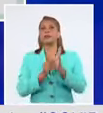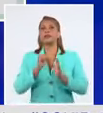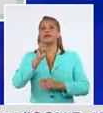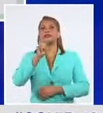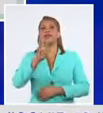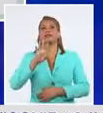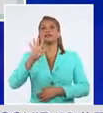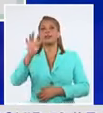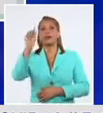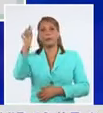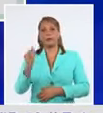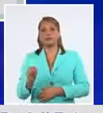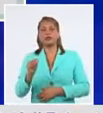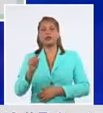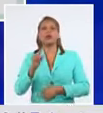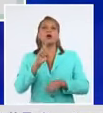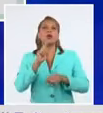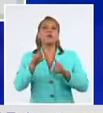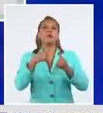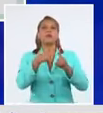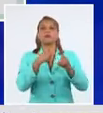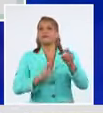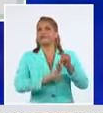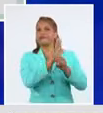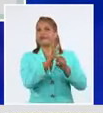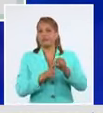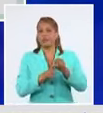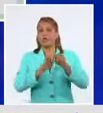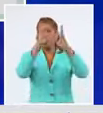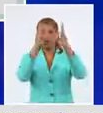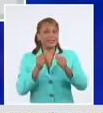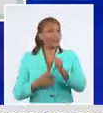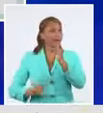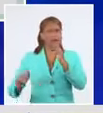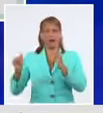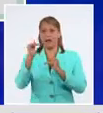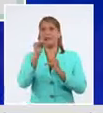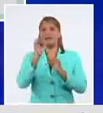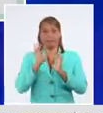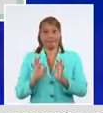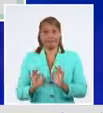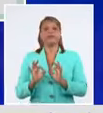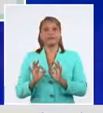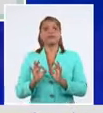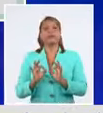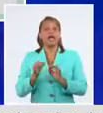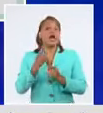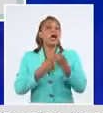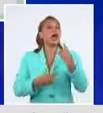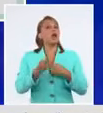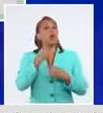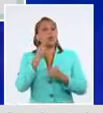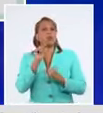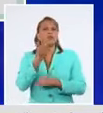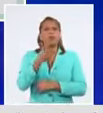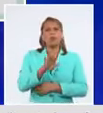18.035 pacientes con COVID-19. Cifra elevada, aunque que además es un promedio